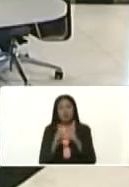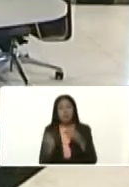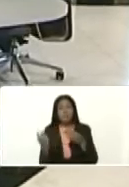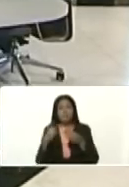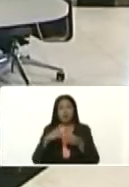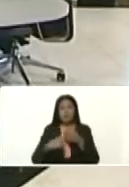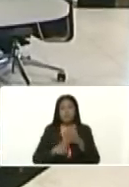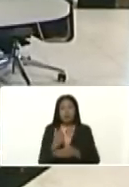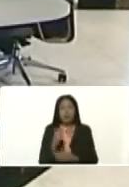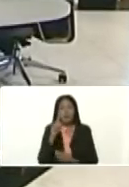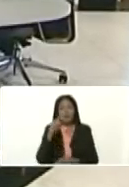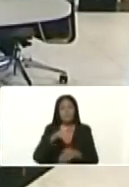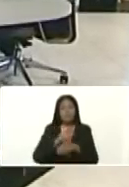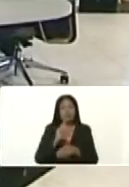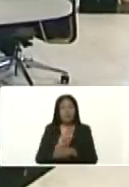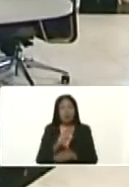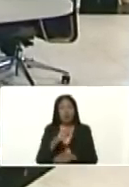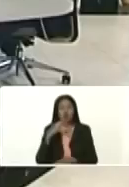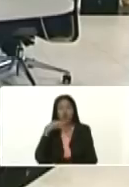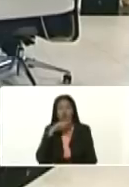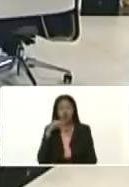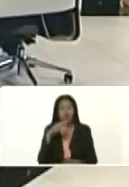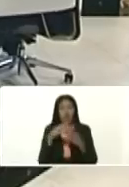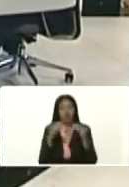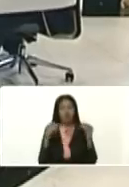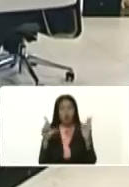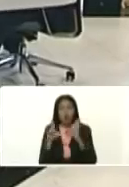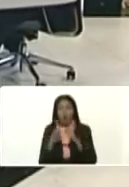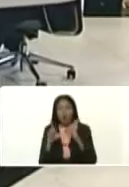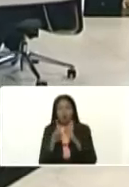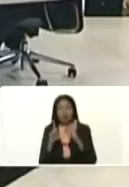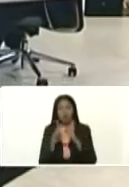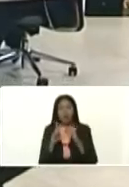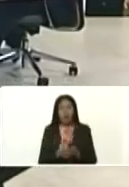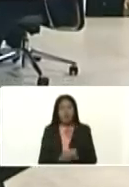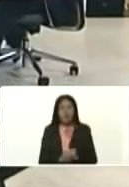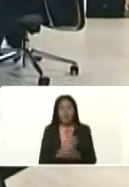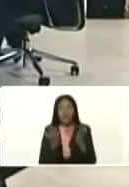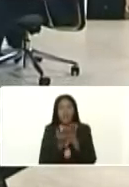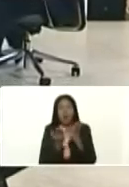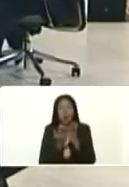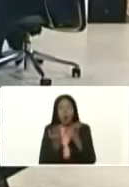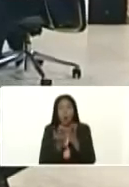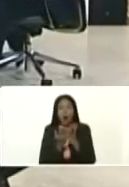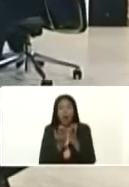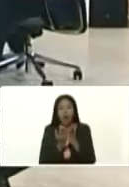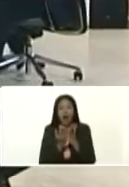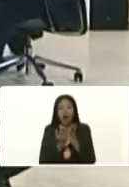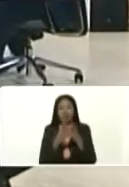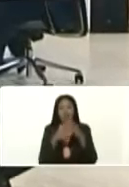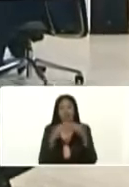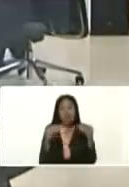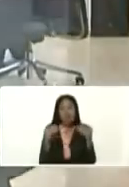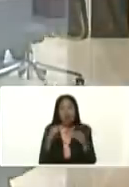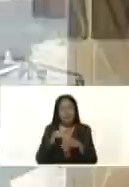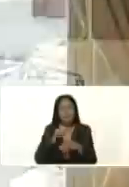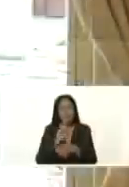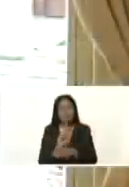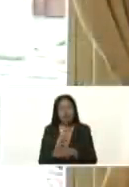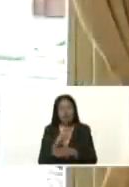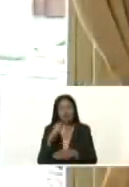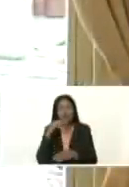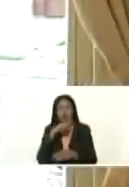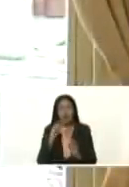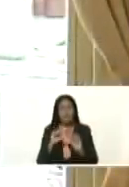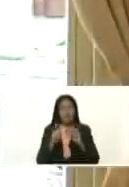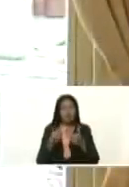primero de octubre atención a todos los liceos y colegios secundarios del país el primero de octubre